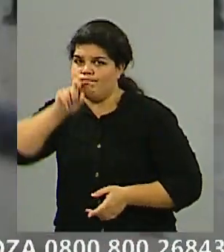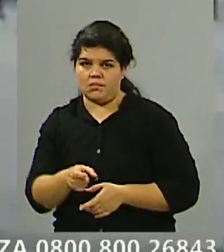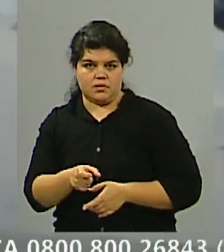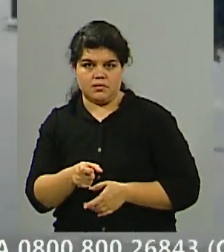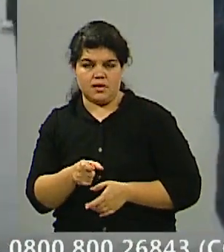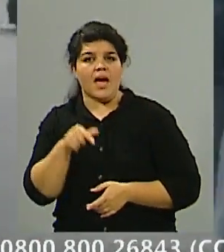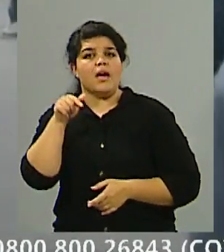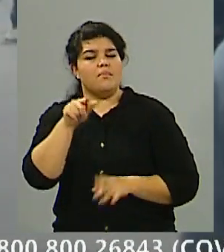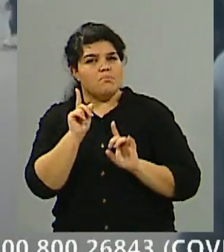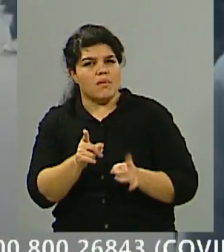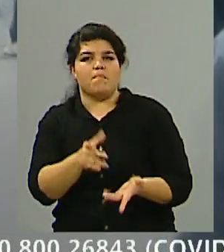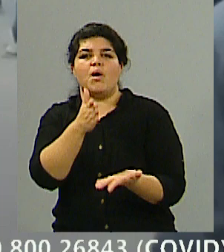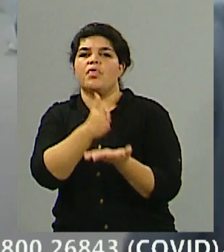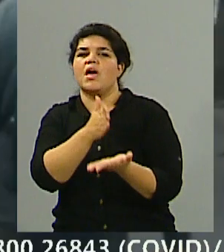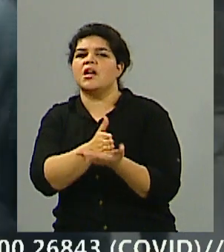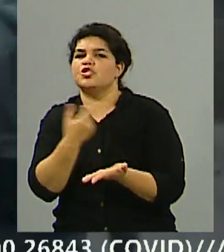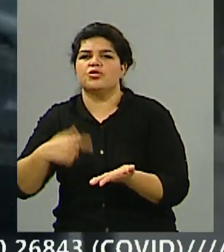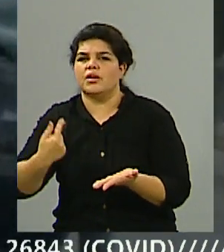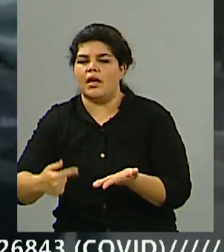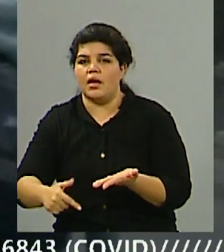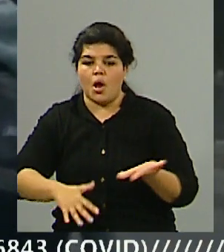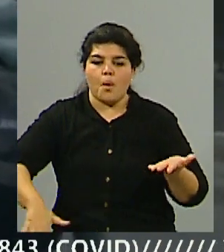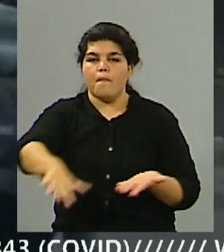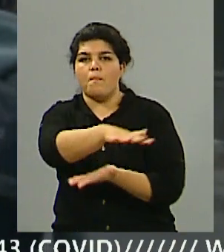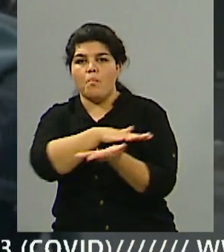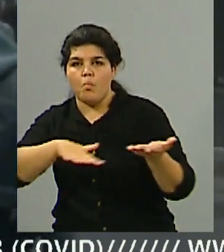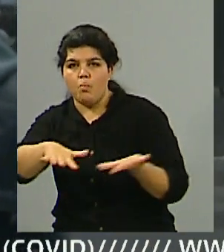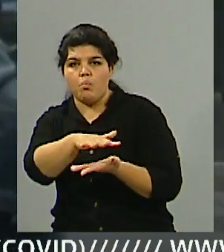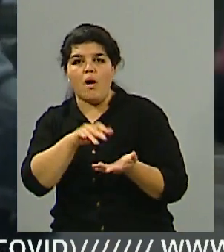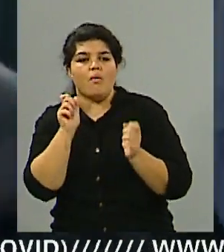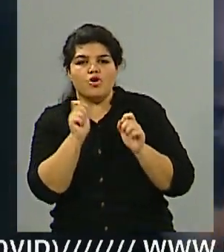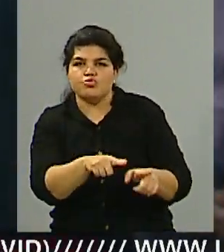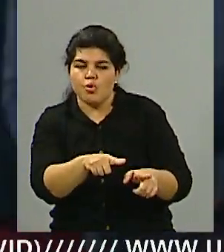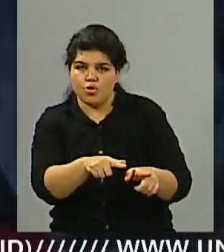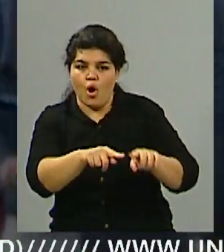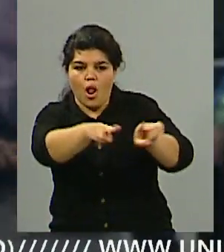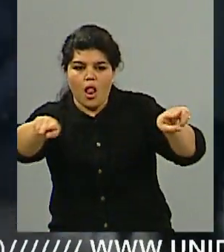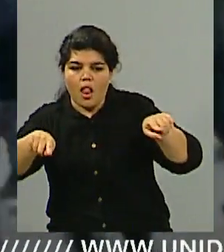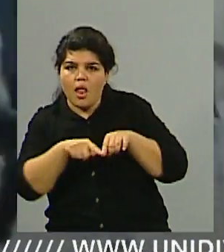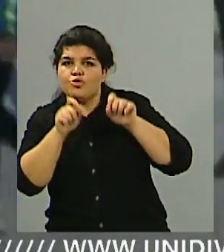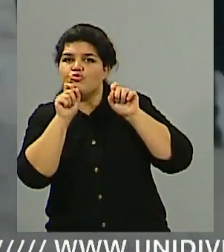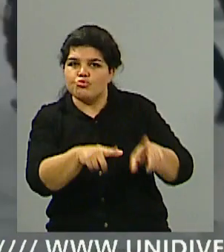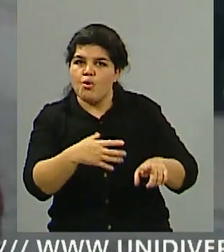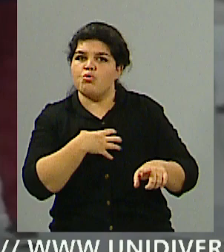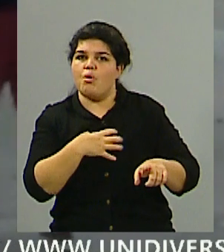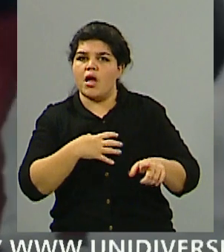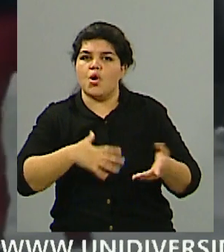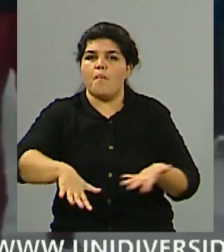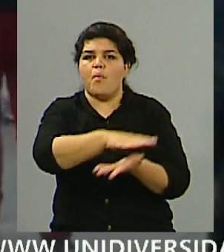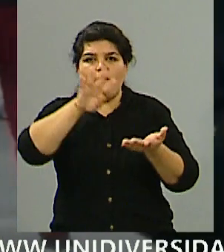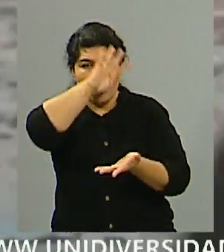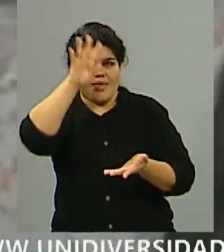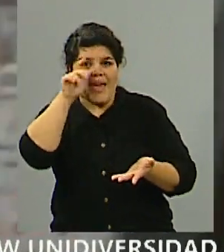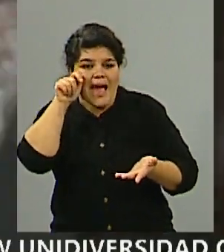es en territorios comunitarios, en territorios de las comunidades indígenas. Por tanto, los proyectos que se lleven